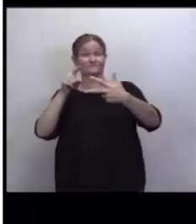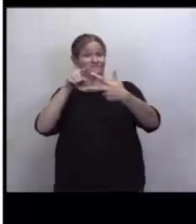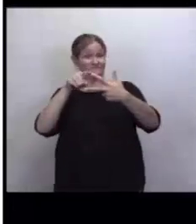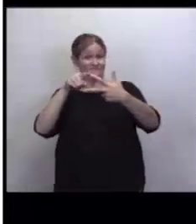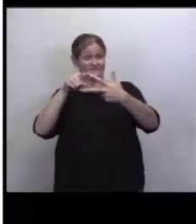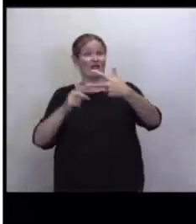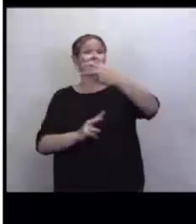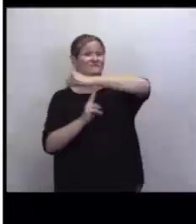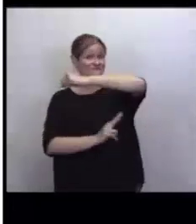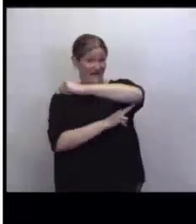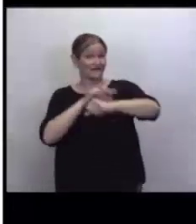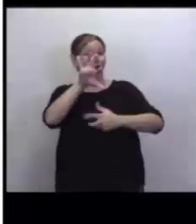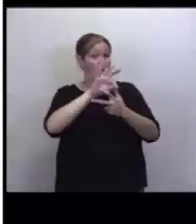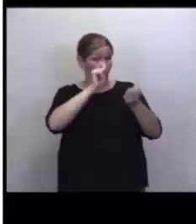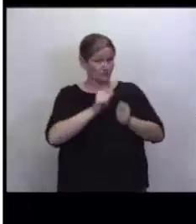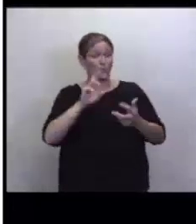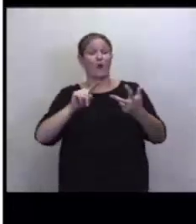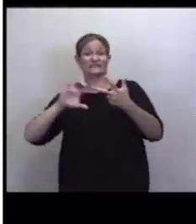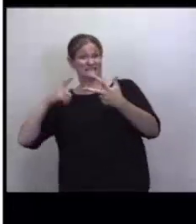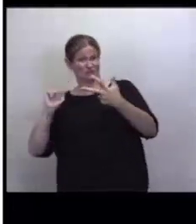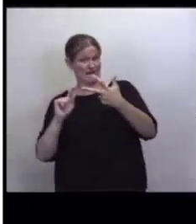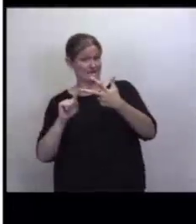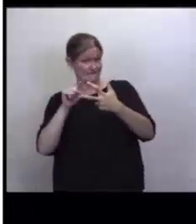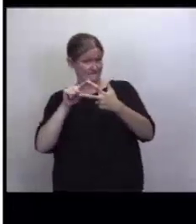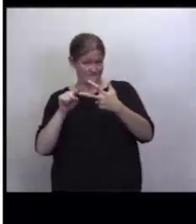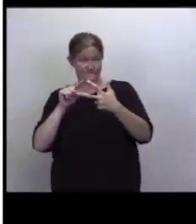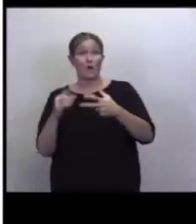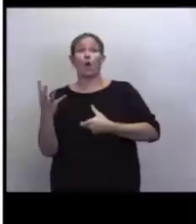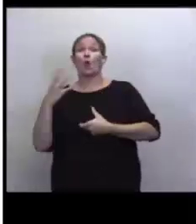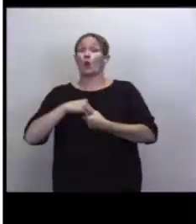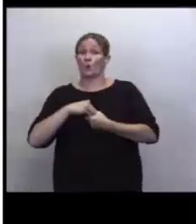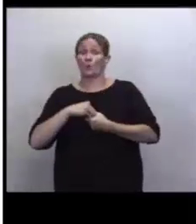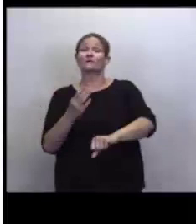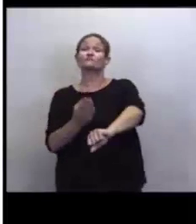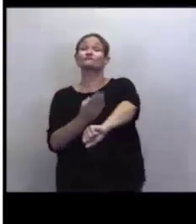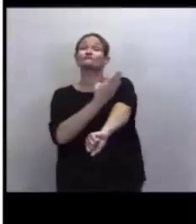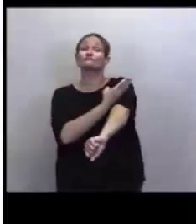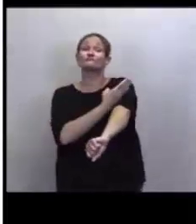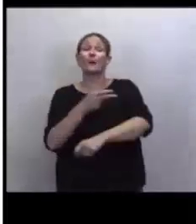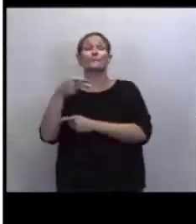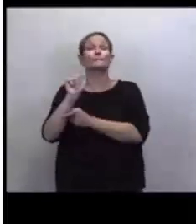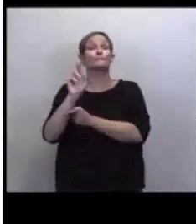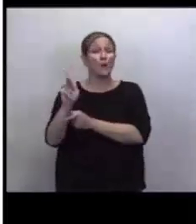Las alternativas de construcción incluirían mejoras al Parque Wilson.